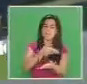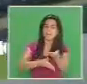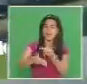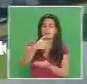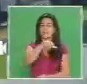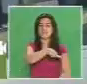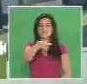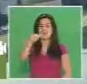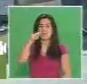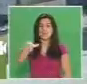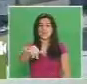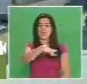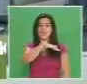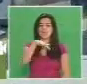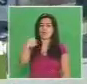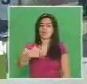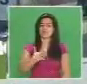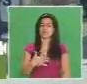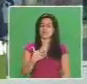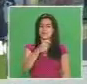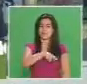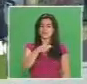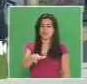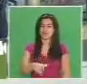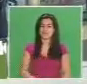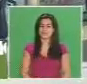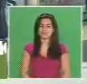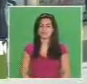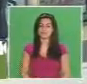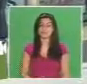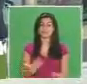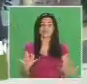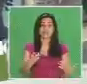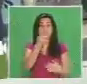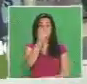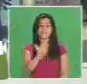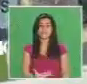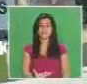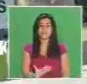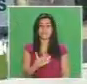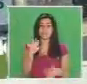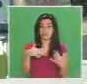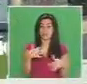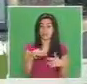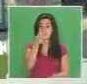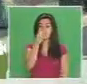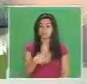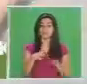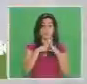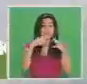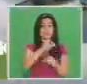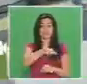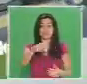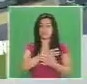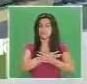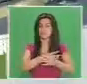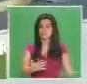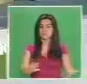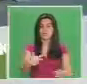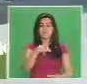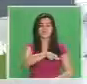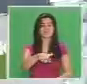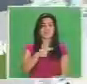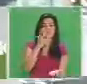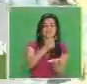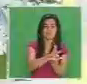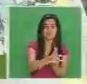con ese pueblo que pasa por la calle y ve a la gente de Vive laborando aquí? No, ha sido muy bueno porque todo el mundo colabora. El que estacionó su